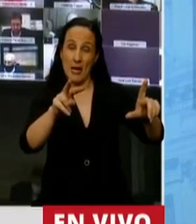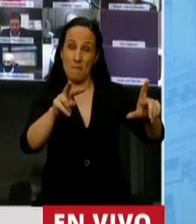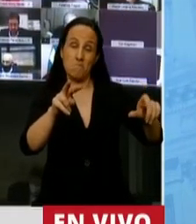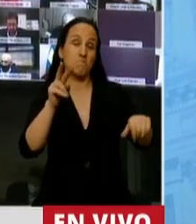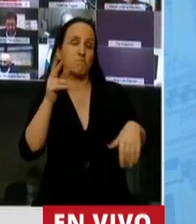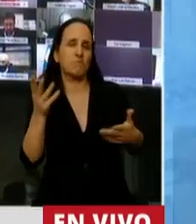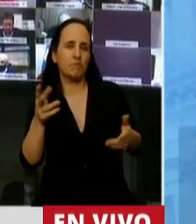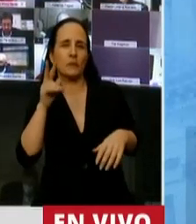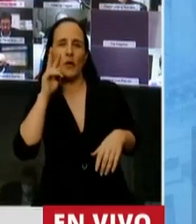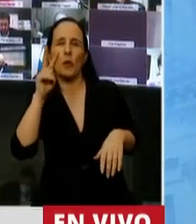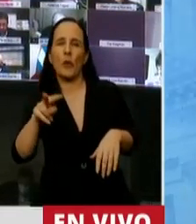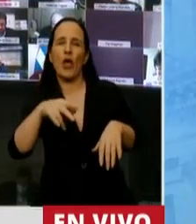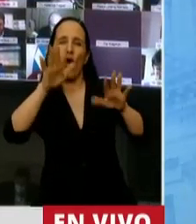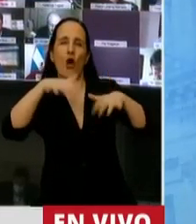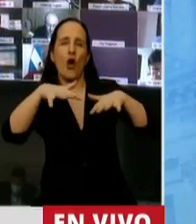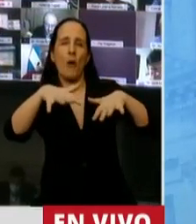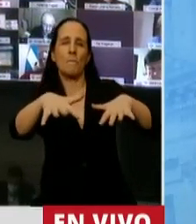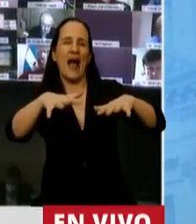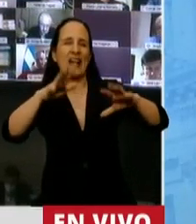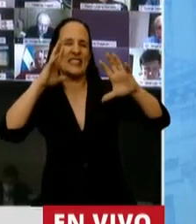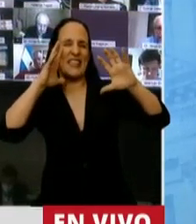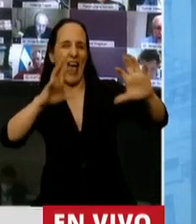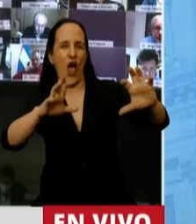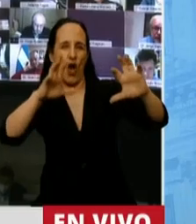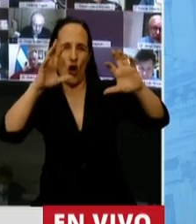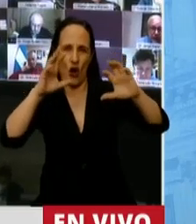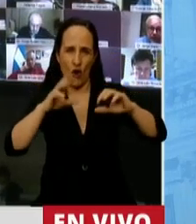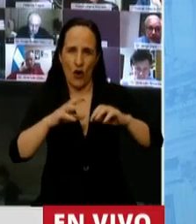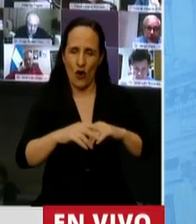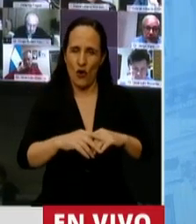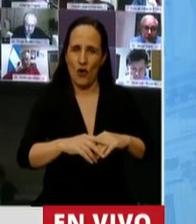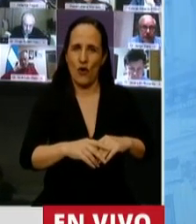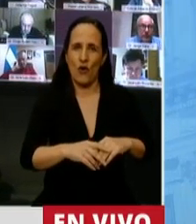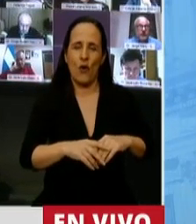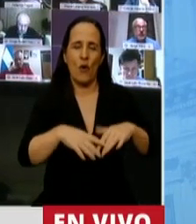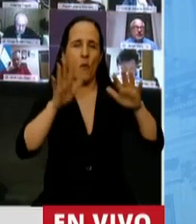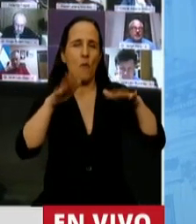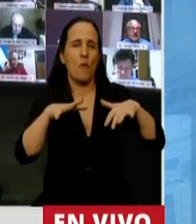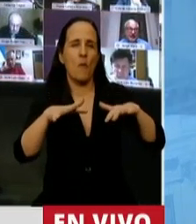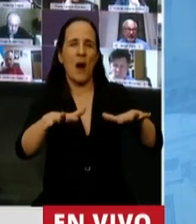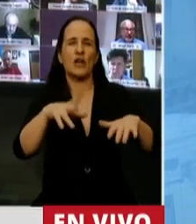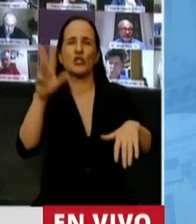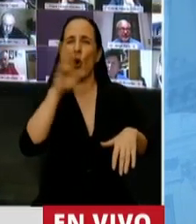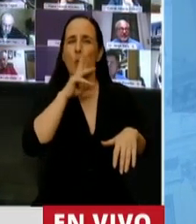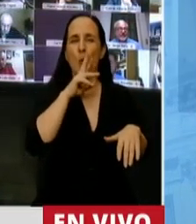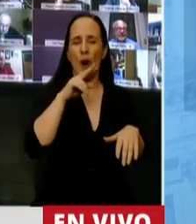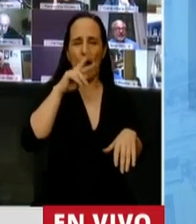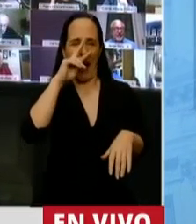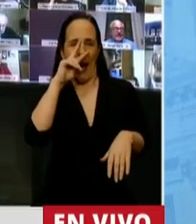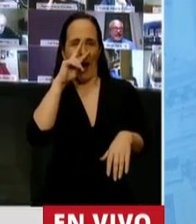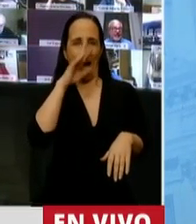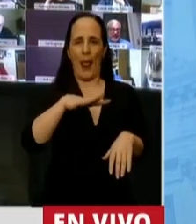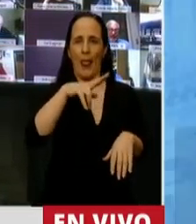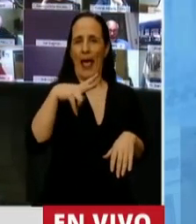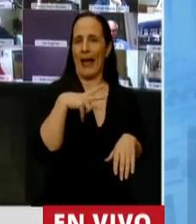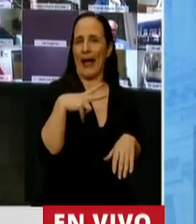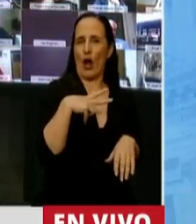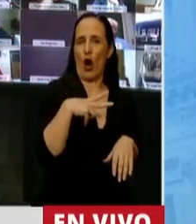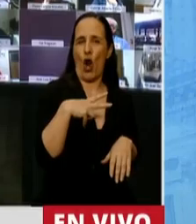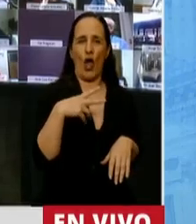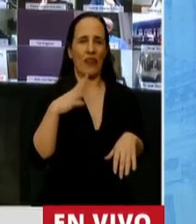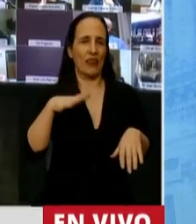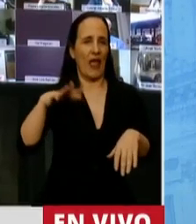veo a esa marcha del odio, esa marcha de esa mujer muy coqueta ahí de Recoleta,